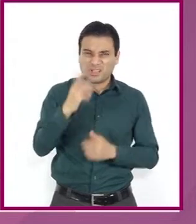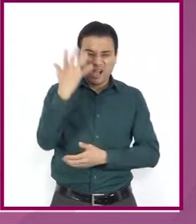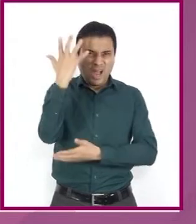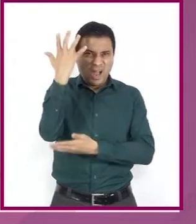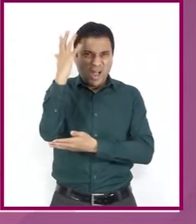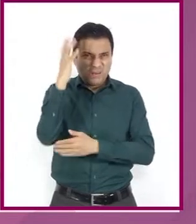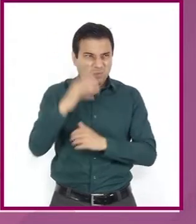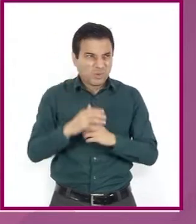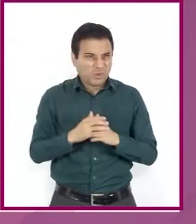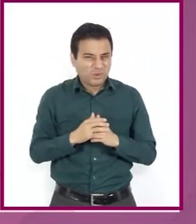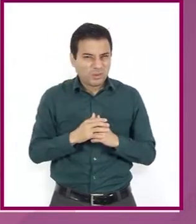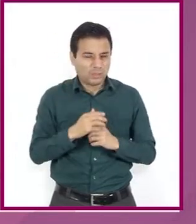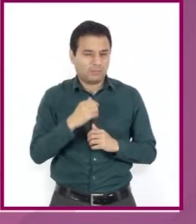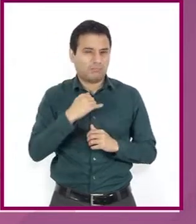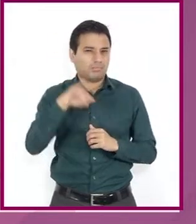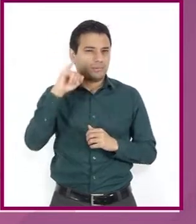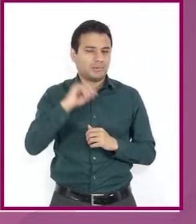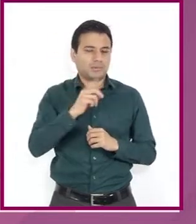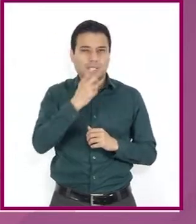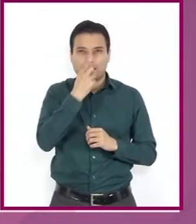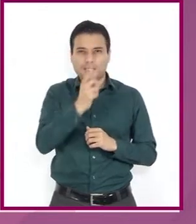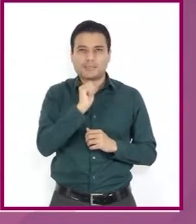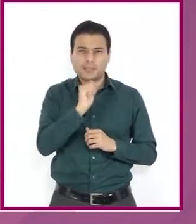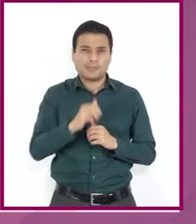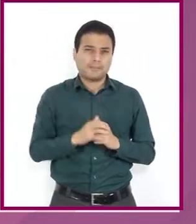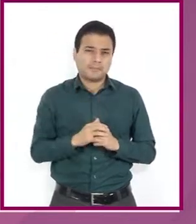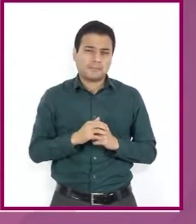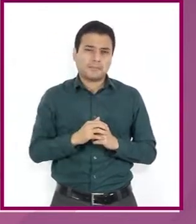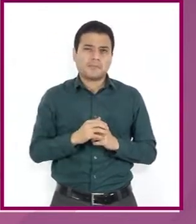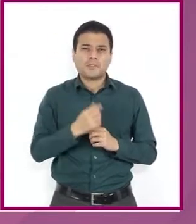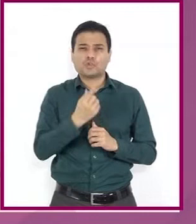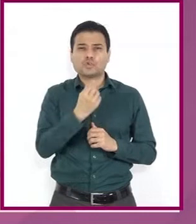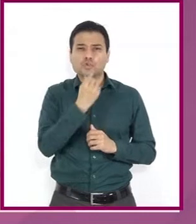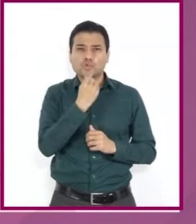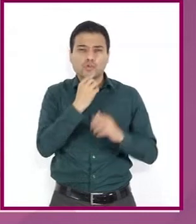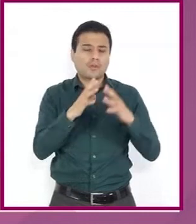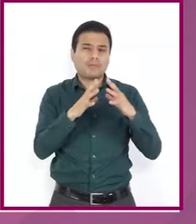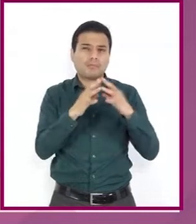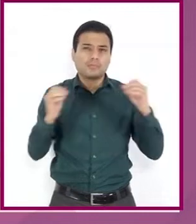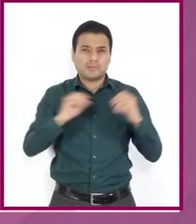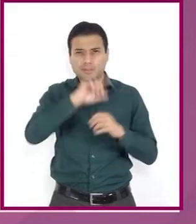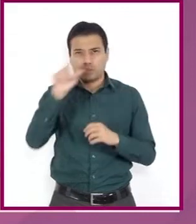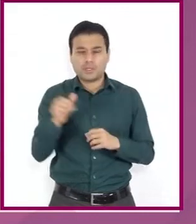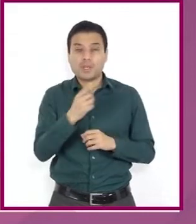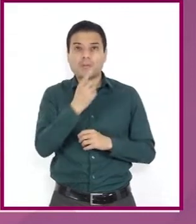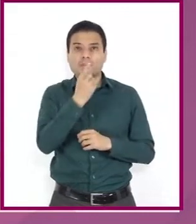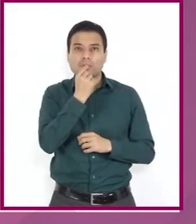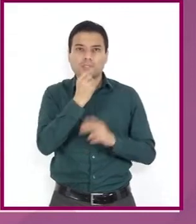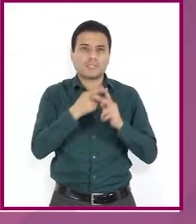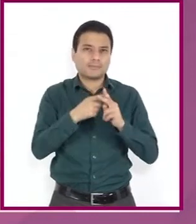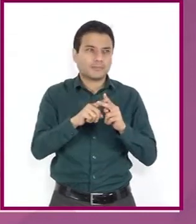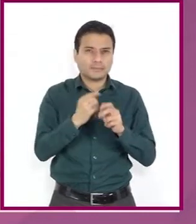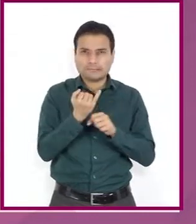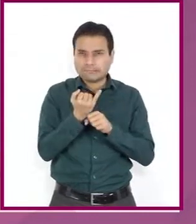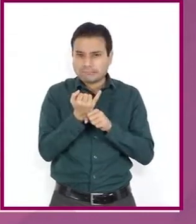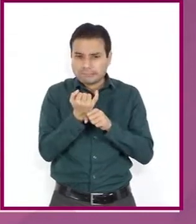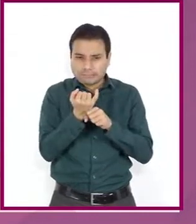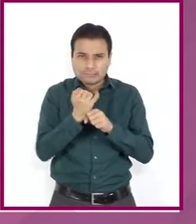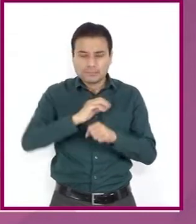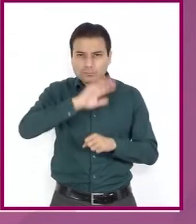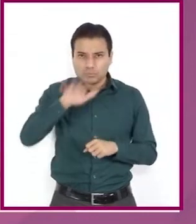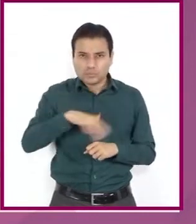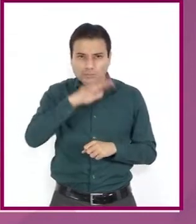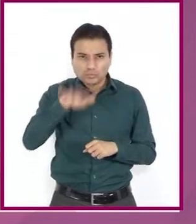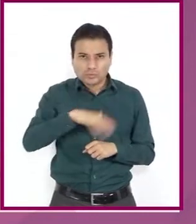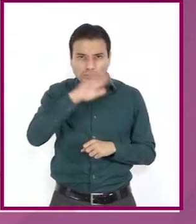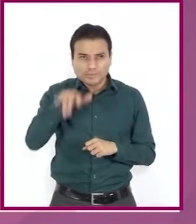evidente. Declararon al chico como perdido, iniciando el protocolo policíaco para su búsqueda, pero